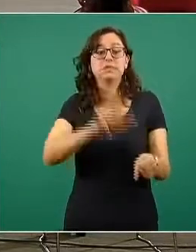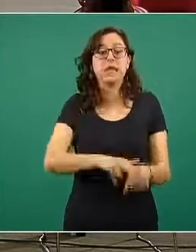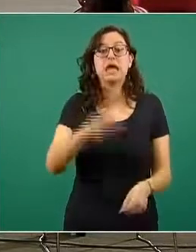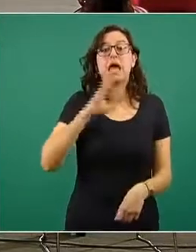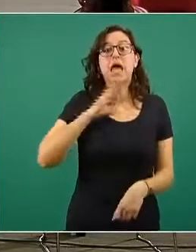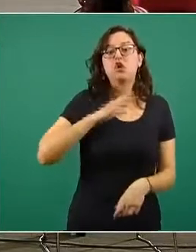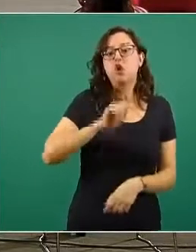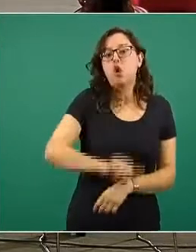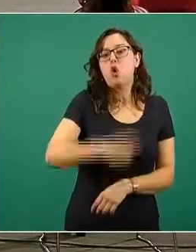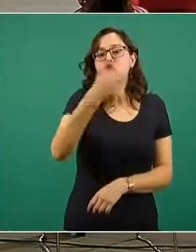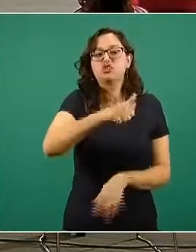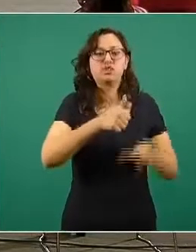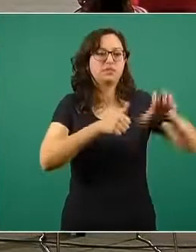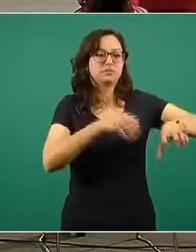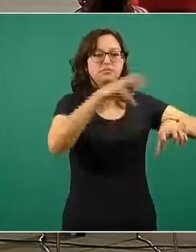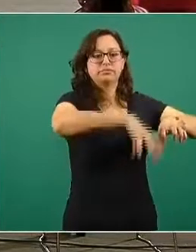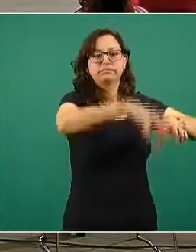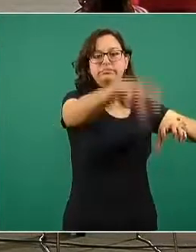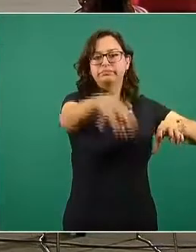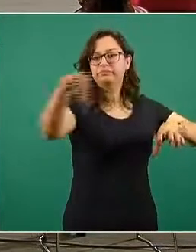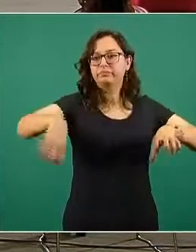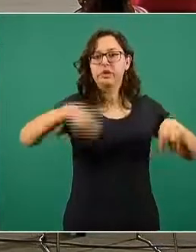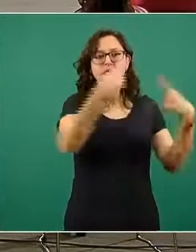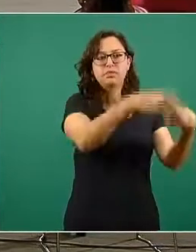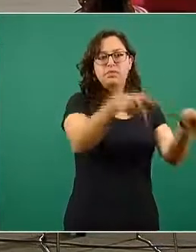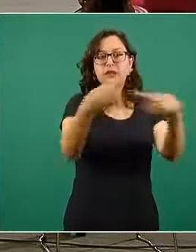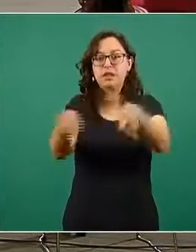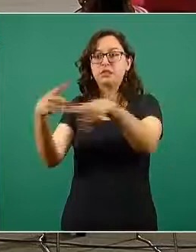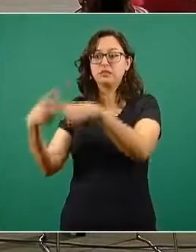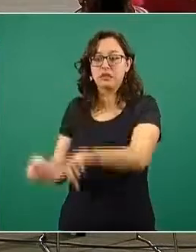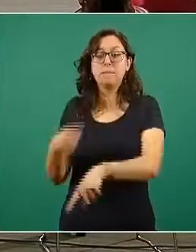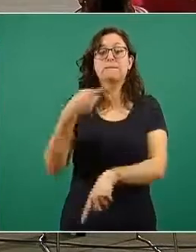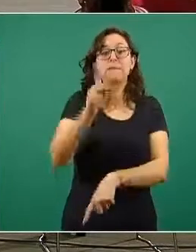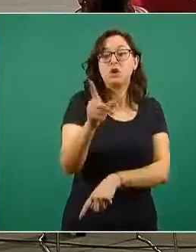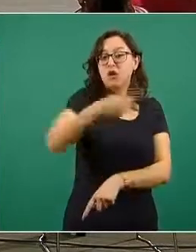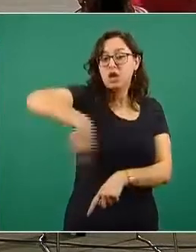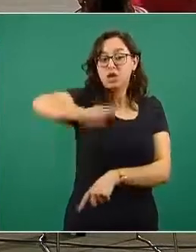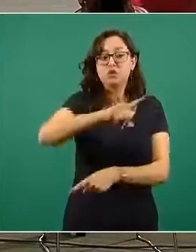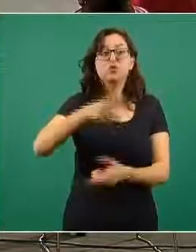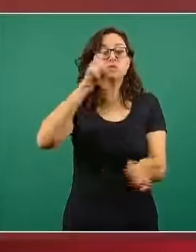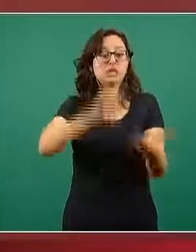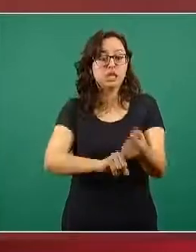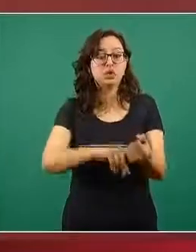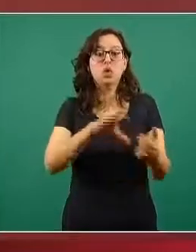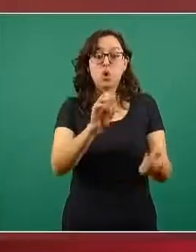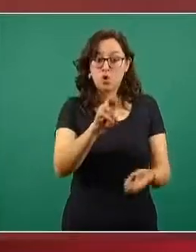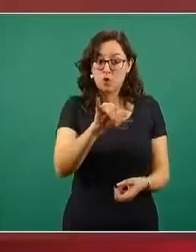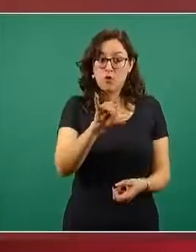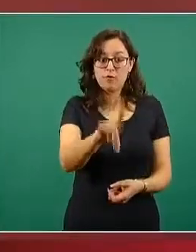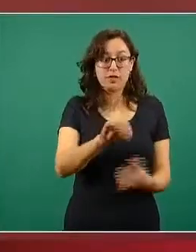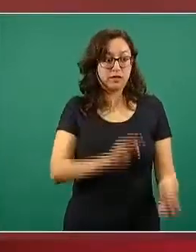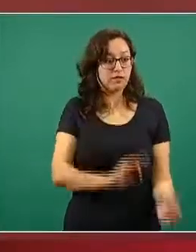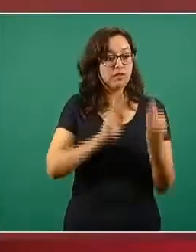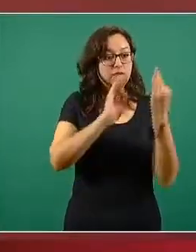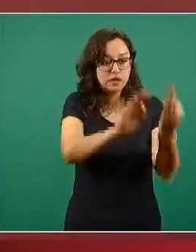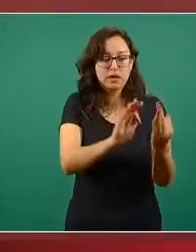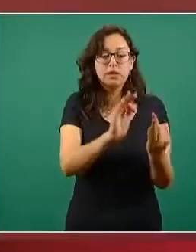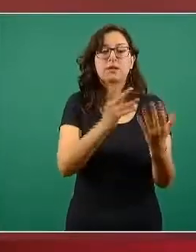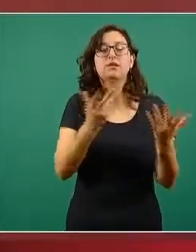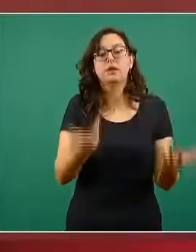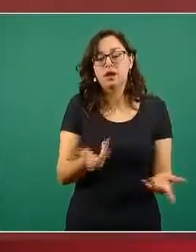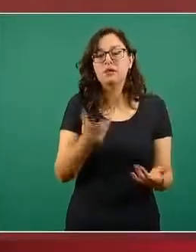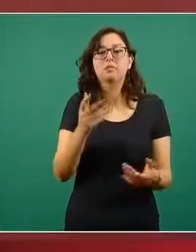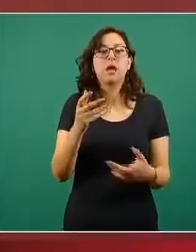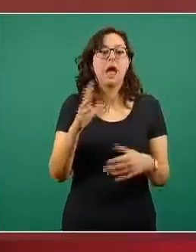las personas quienes trabajan en las unidades clínicas COVID, en los centros hospitalarios, en la atención de consulta